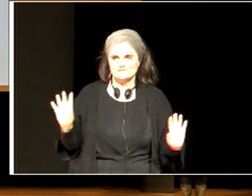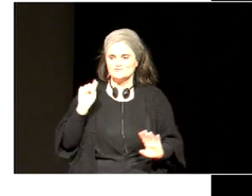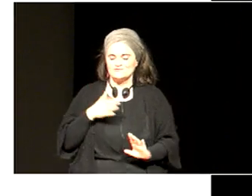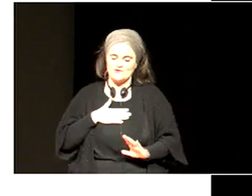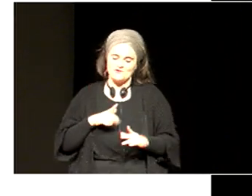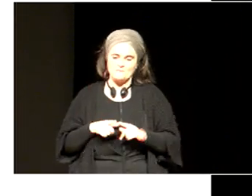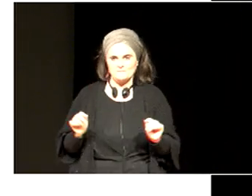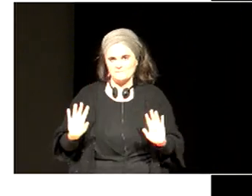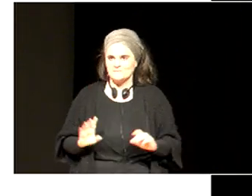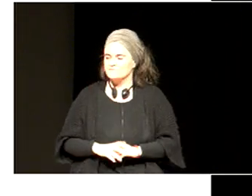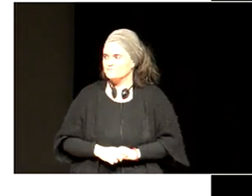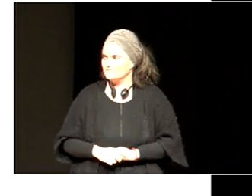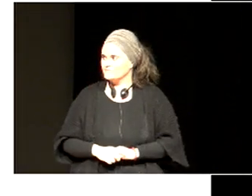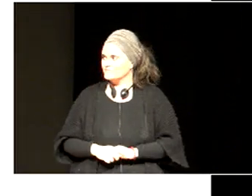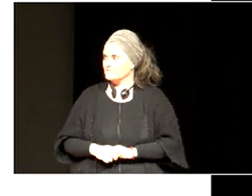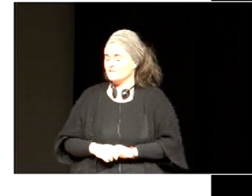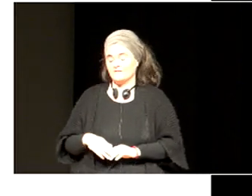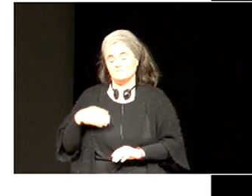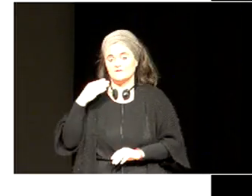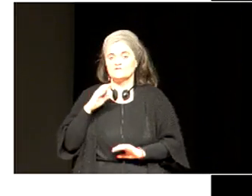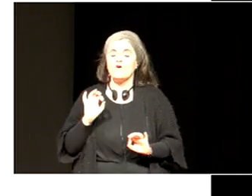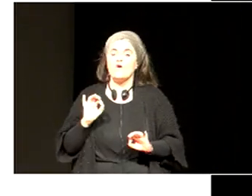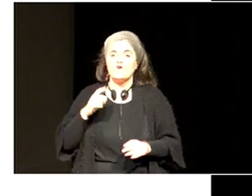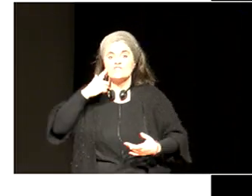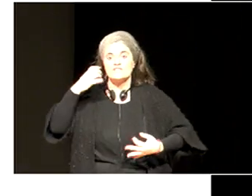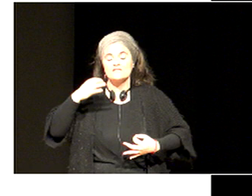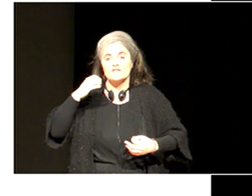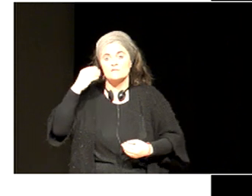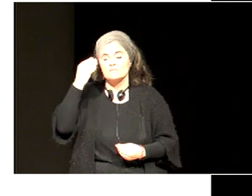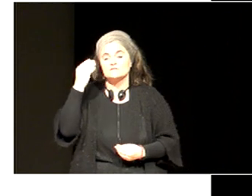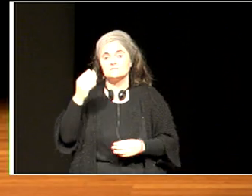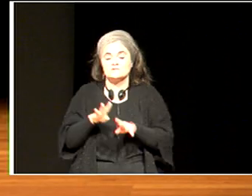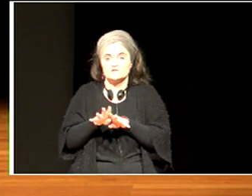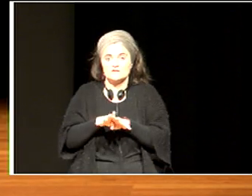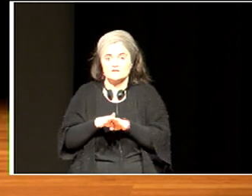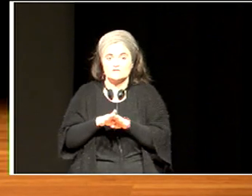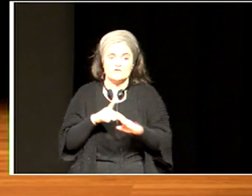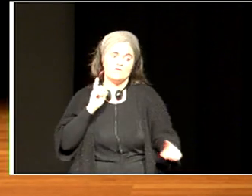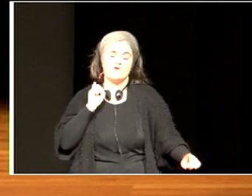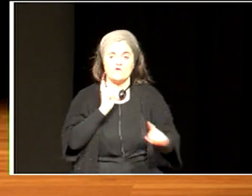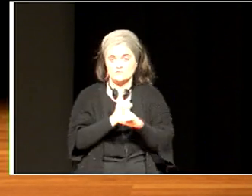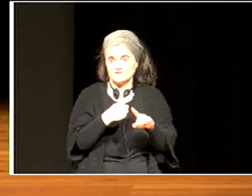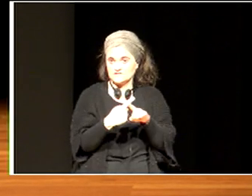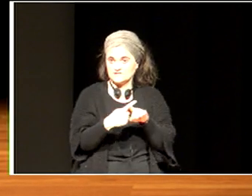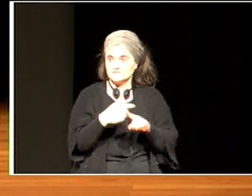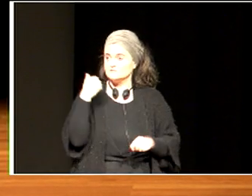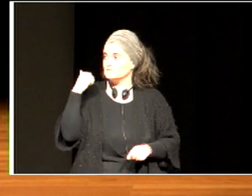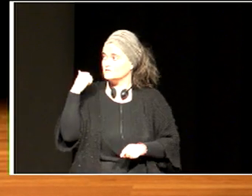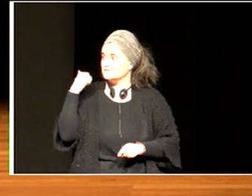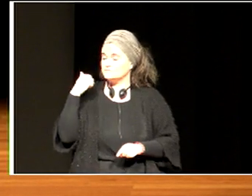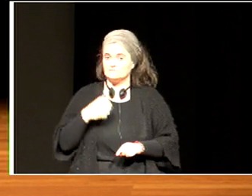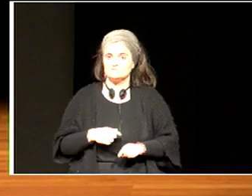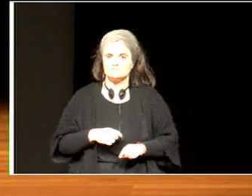con lo cual realmente tenemos un pensamiento crítico ante el sexismo que existe en la sociedad y que existe en nuestro